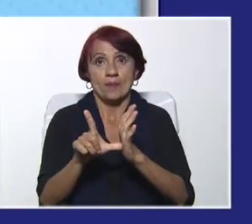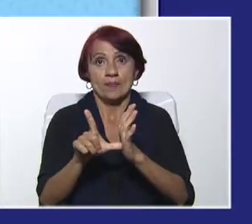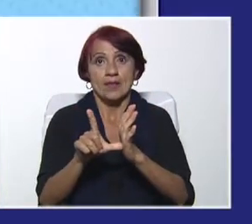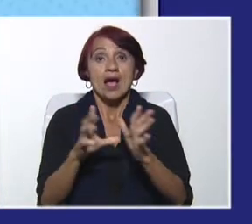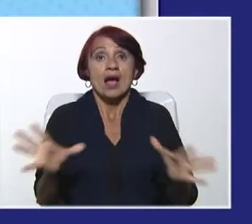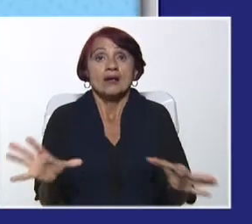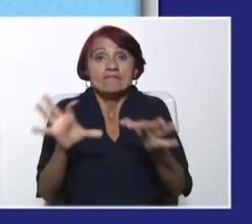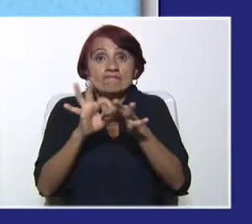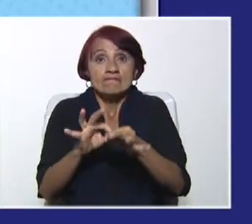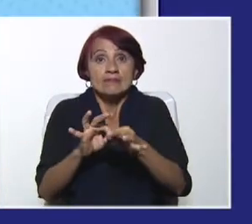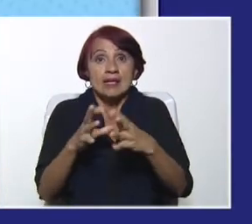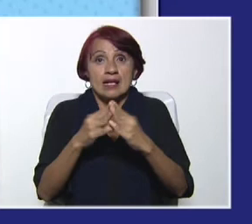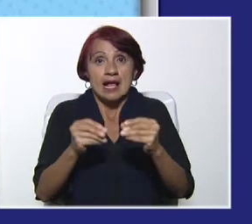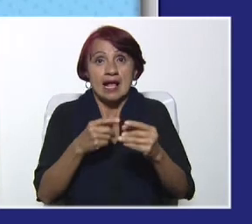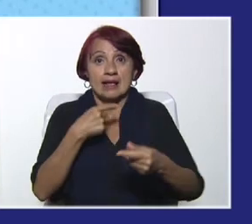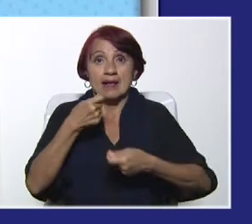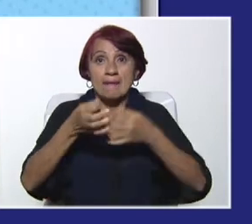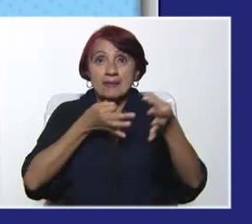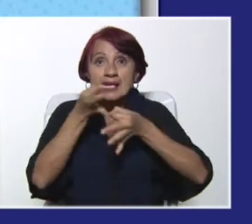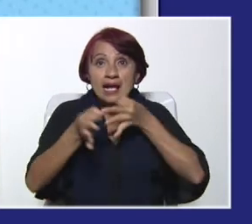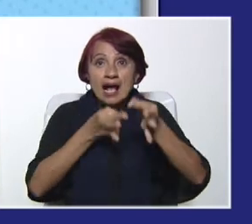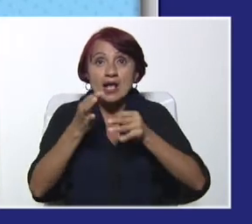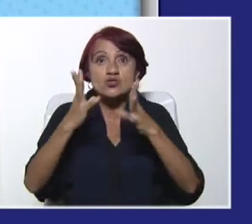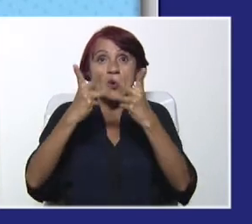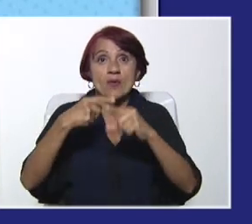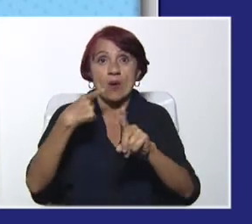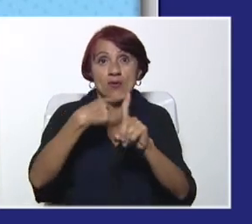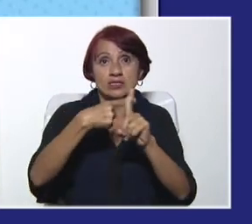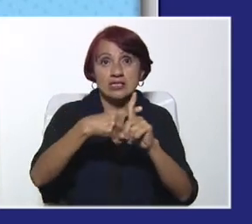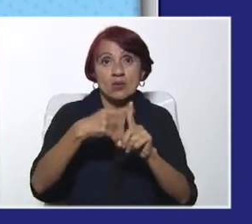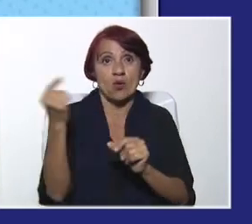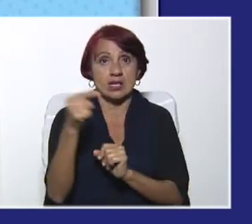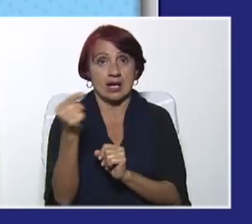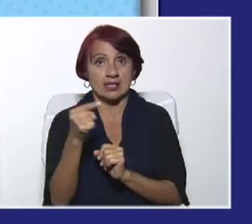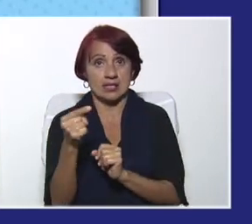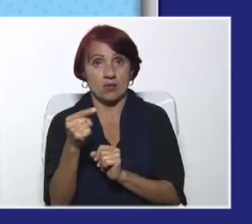Asocia las siguientes expresiones a números positivos o negativos.